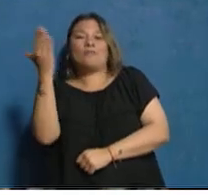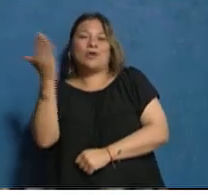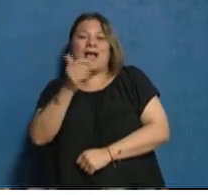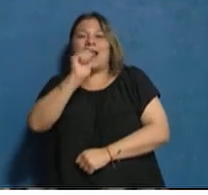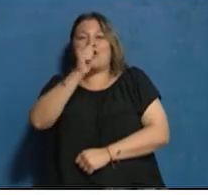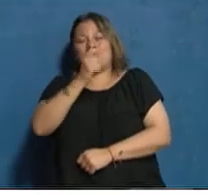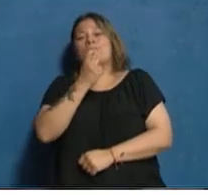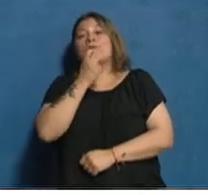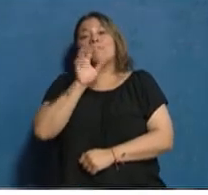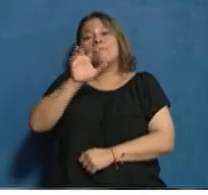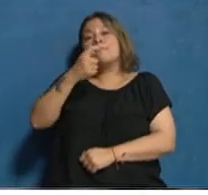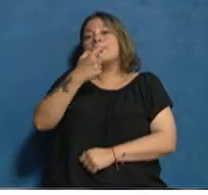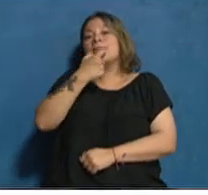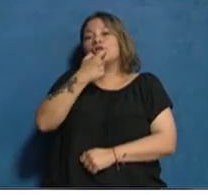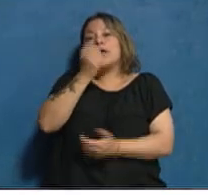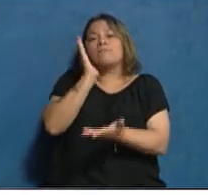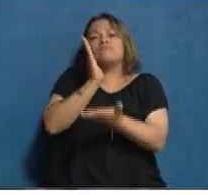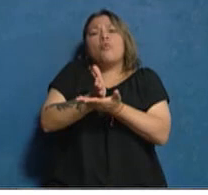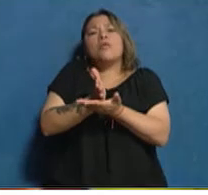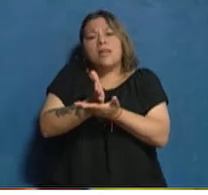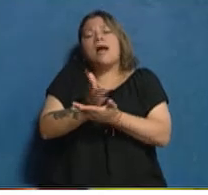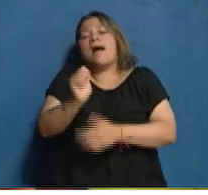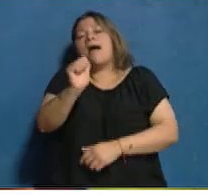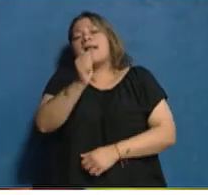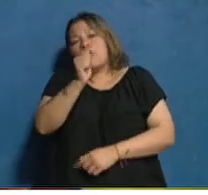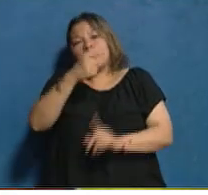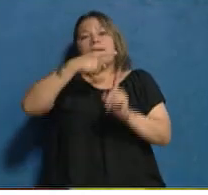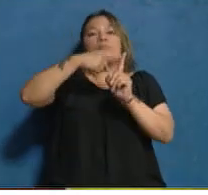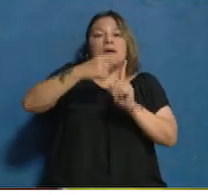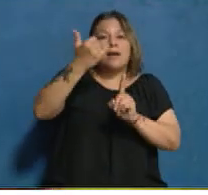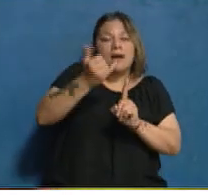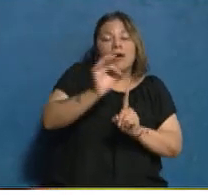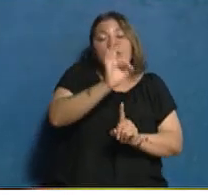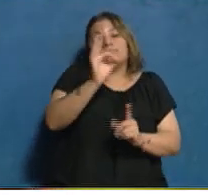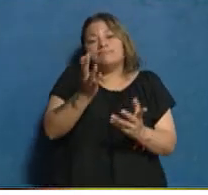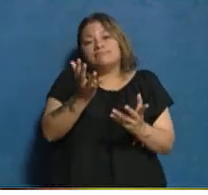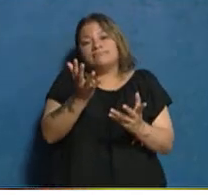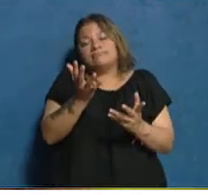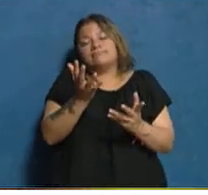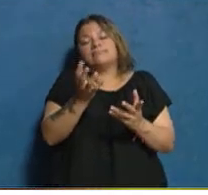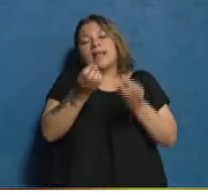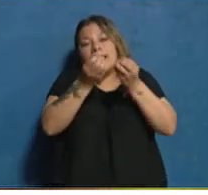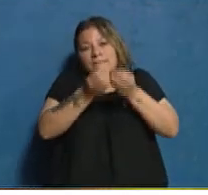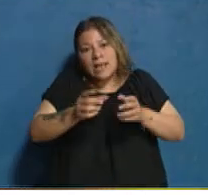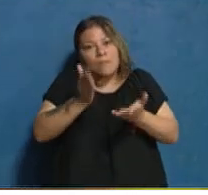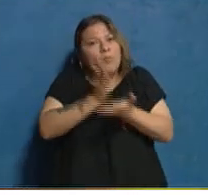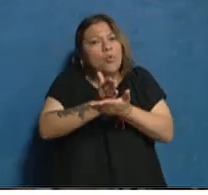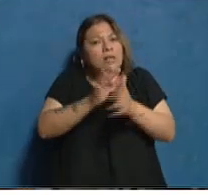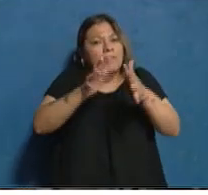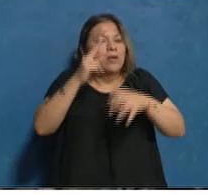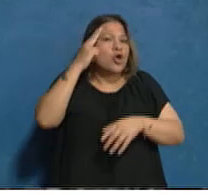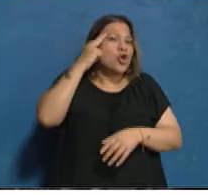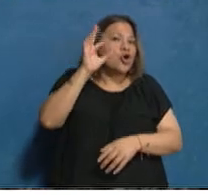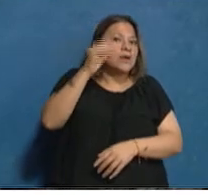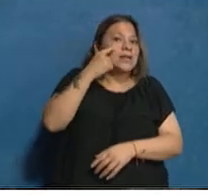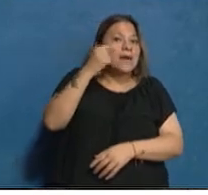tiene multas por alcoholemia positiva, que obviamente arrancan a partir de los